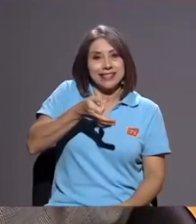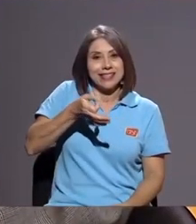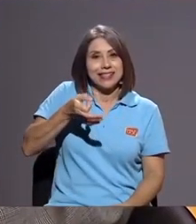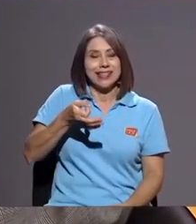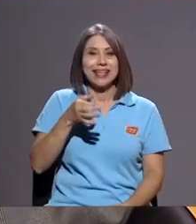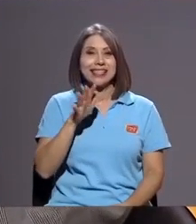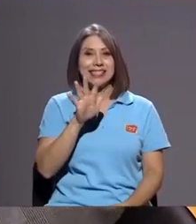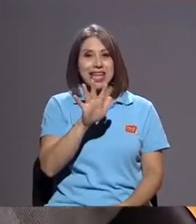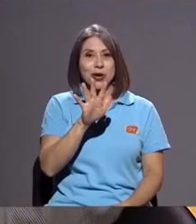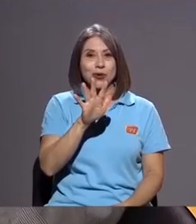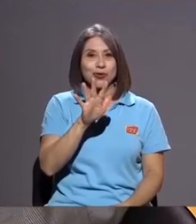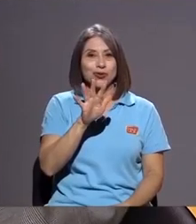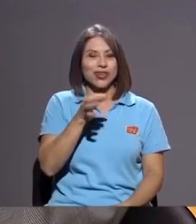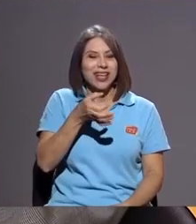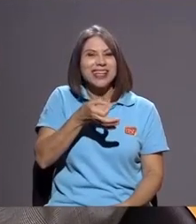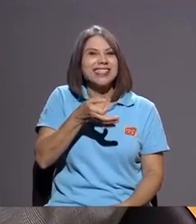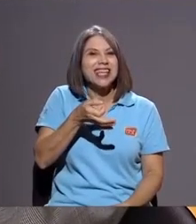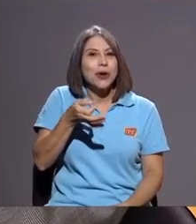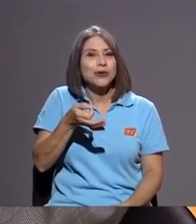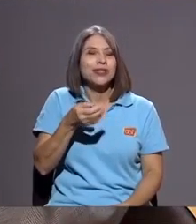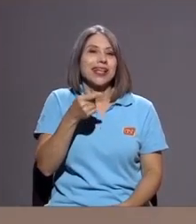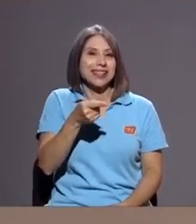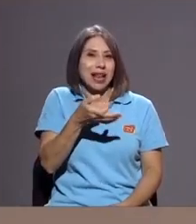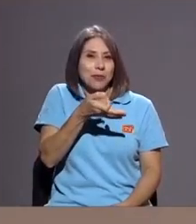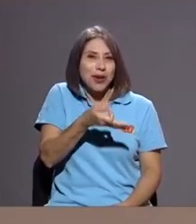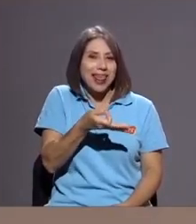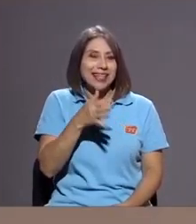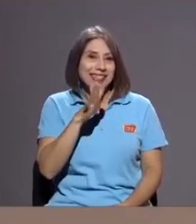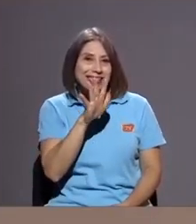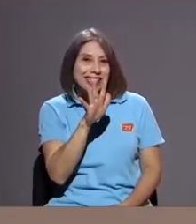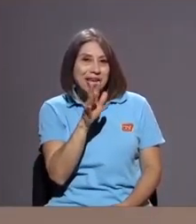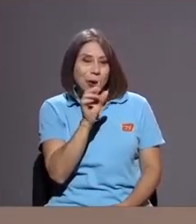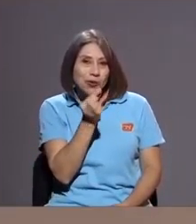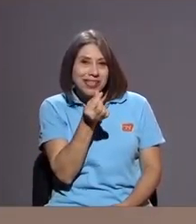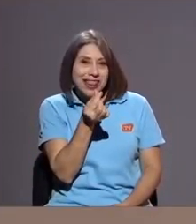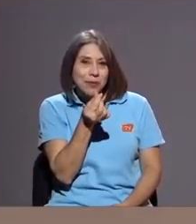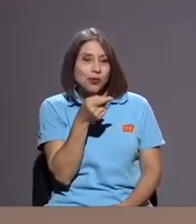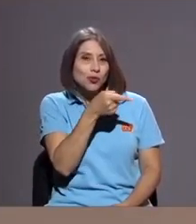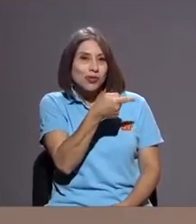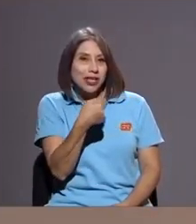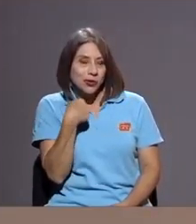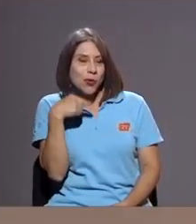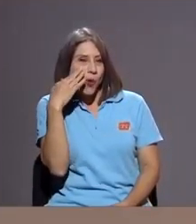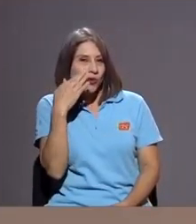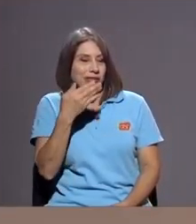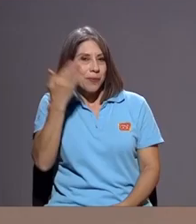de 5 céntimos, que usted y yo de niños conocimos.